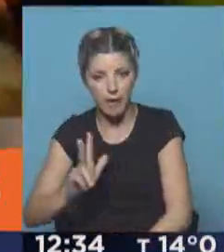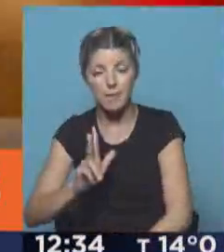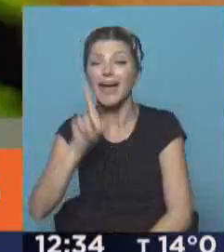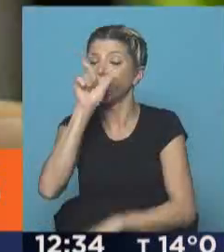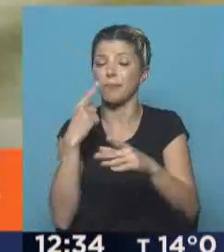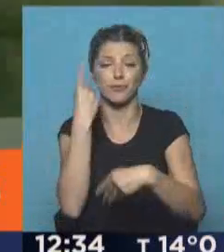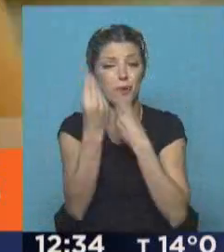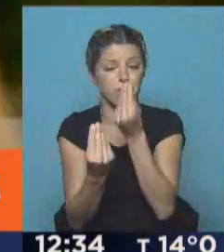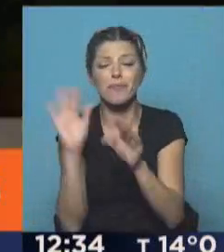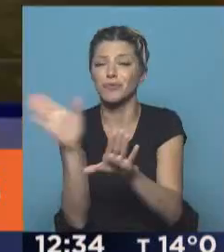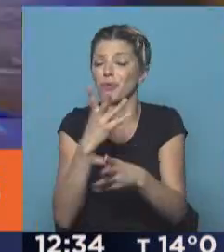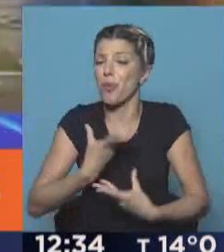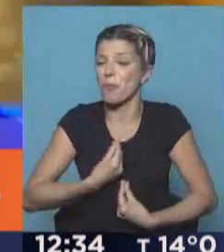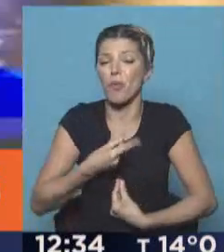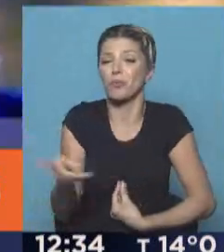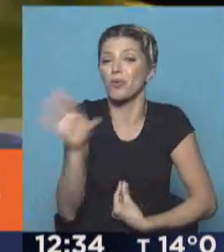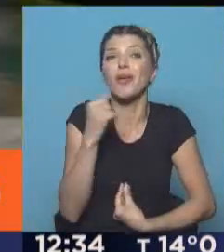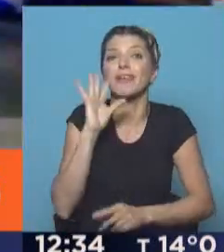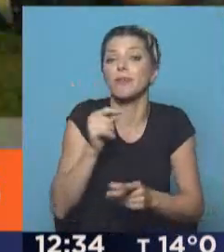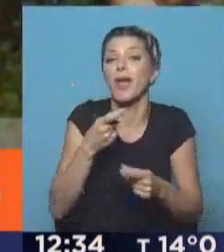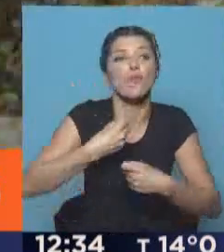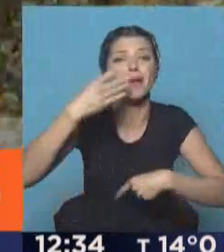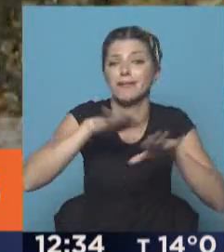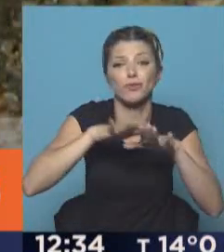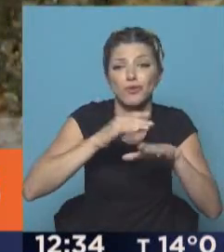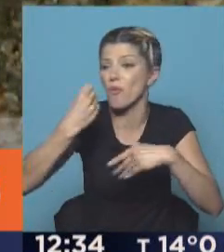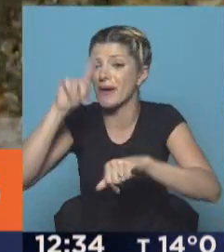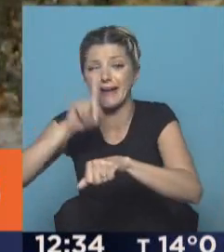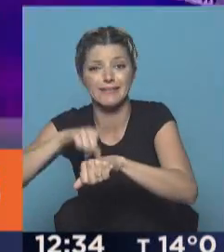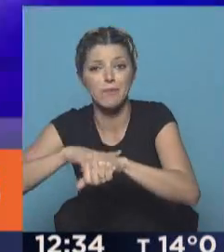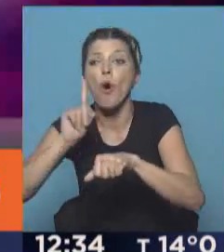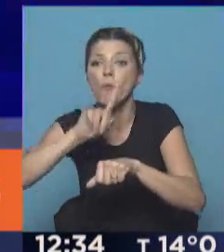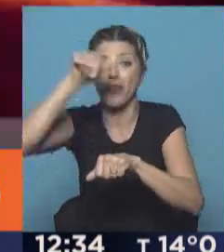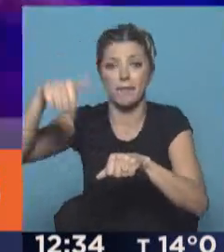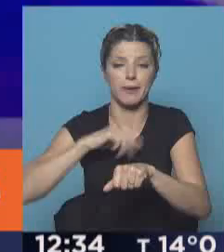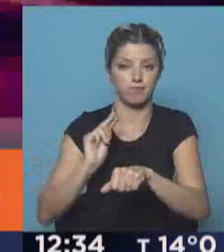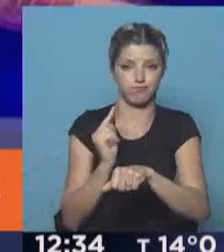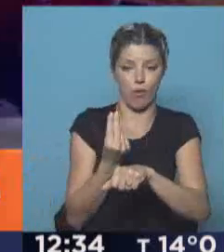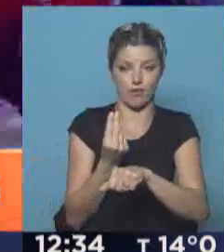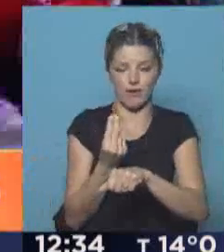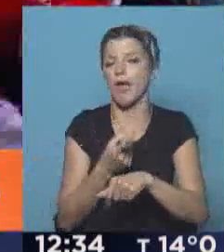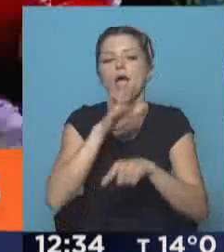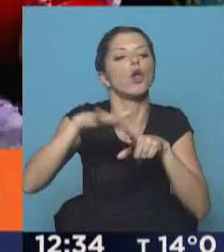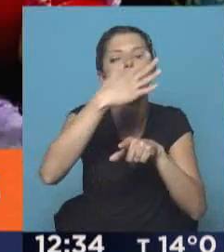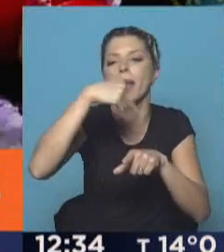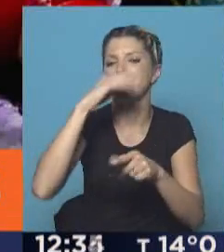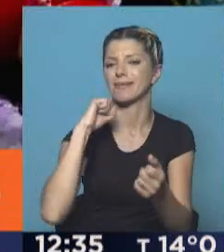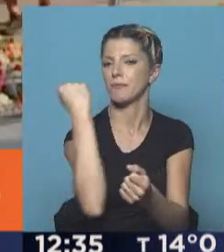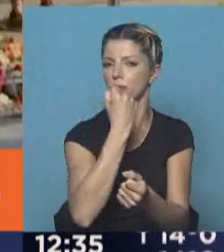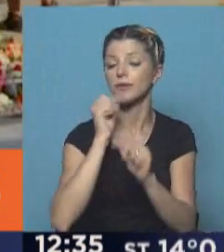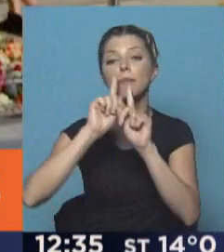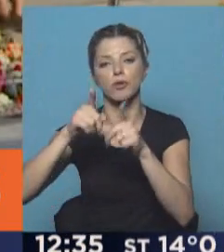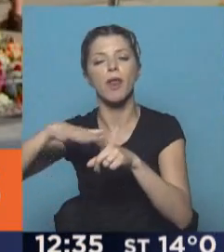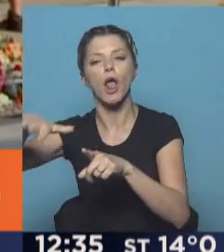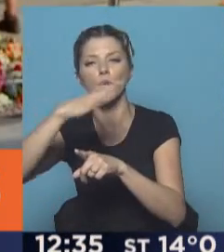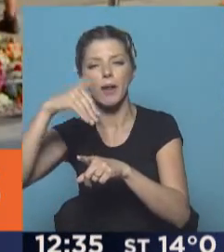ciudadanos viven con el pánico de saber que pueden volverse en cualquier momento posibles blancos, ya sea en las grandes capitales como también